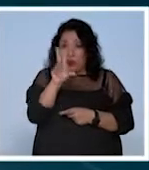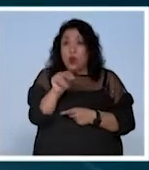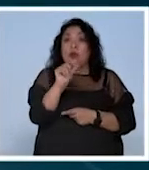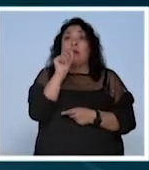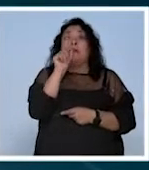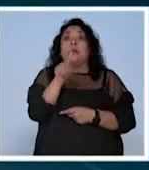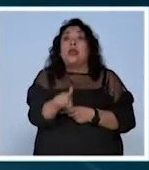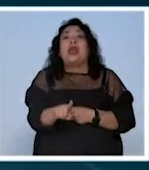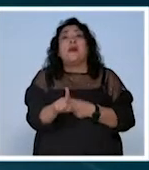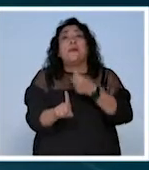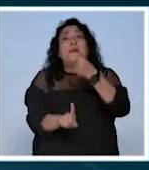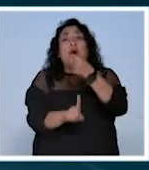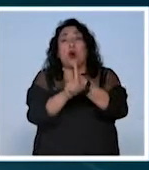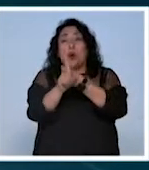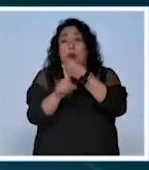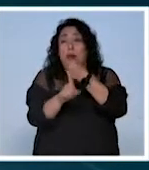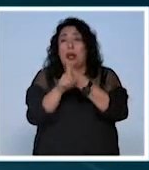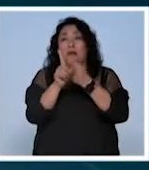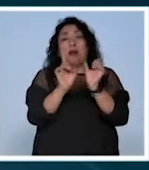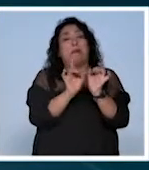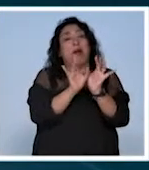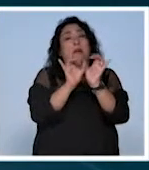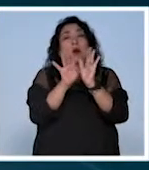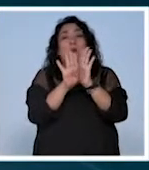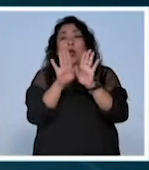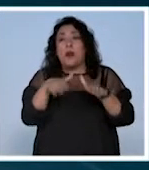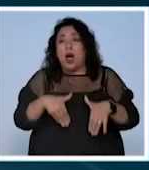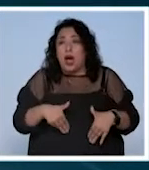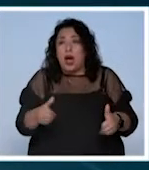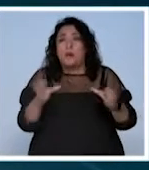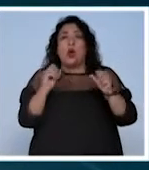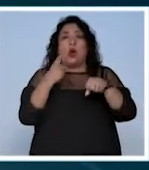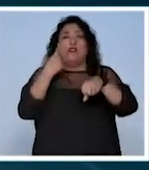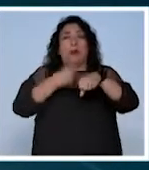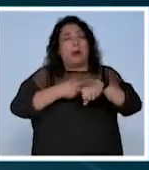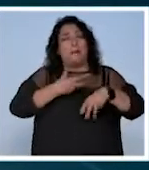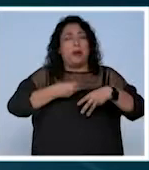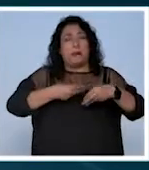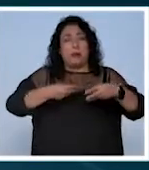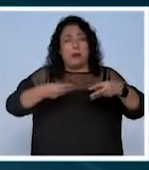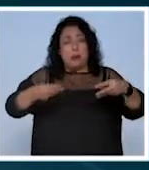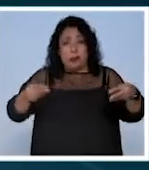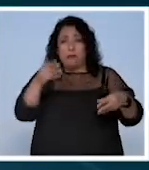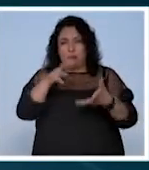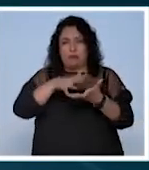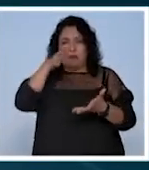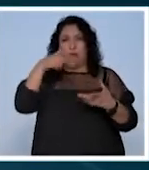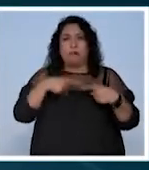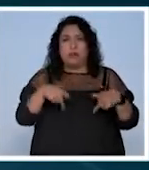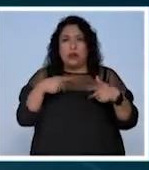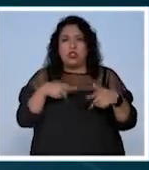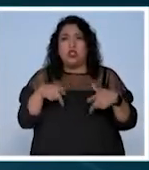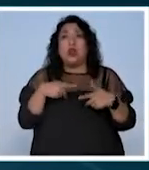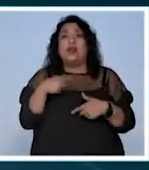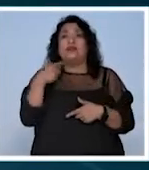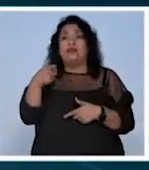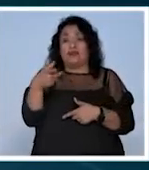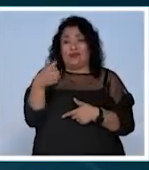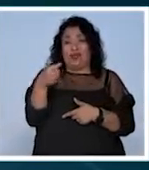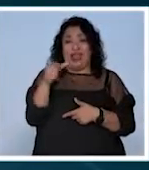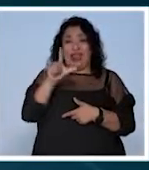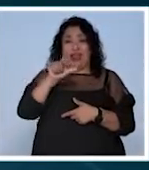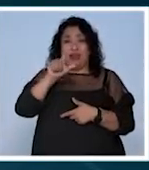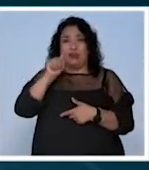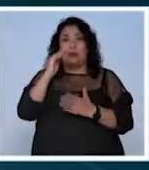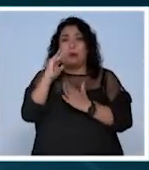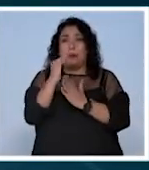las dramáticas crisis de nuestra historia, como hambrunas o epidemias. En la mayoría de las personas, la producción de lactasa